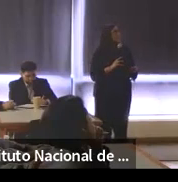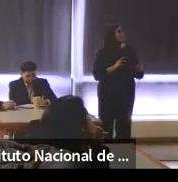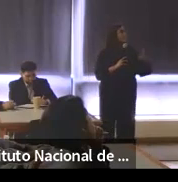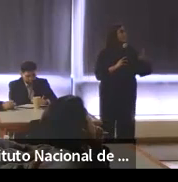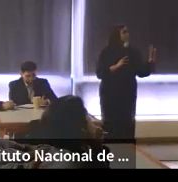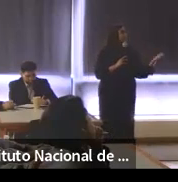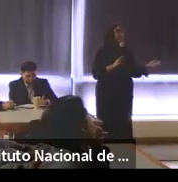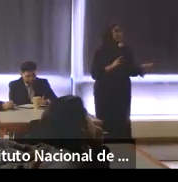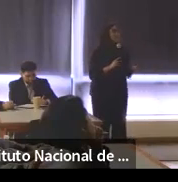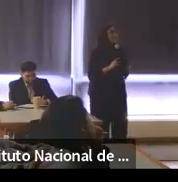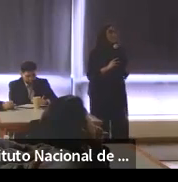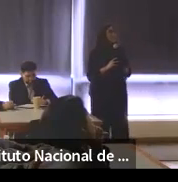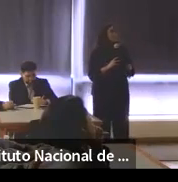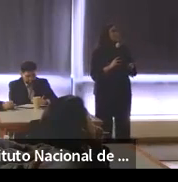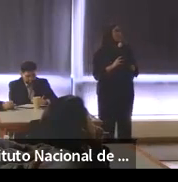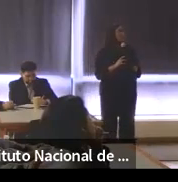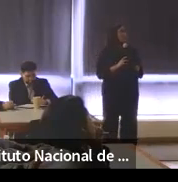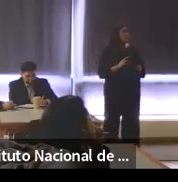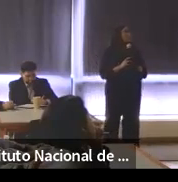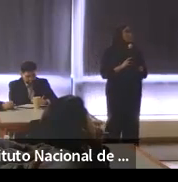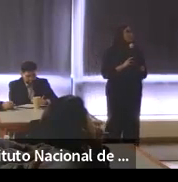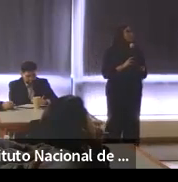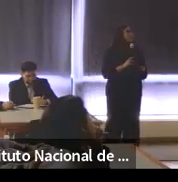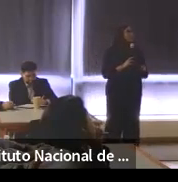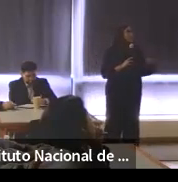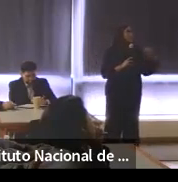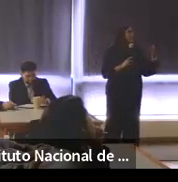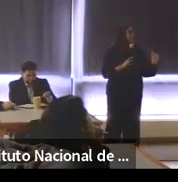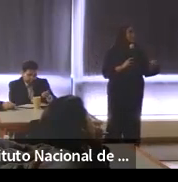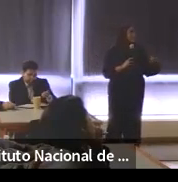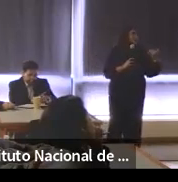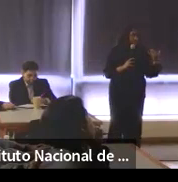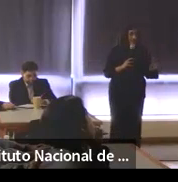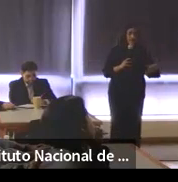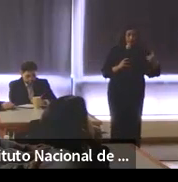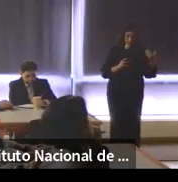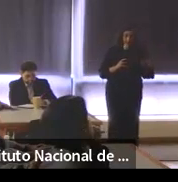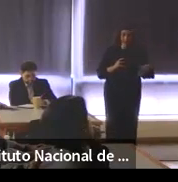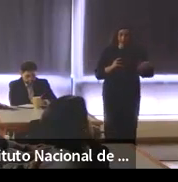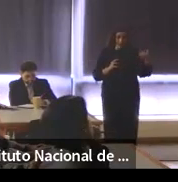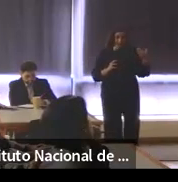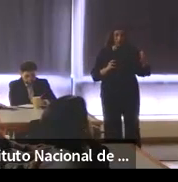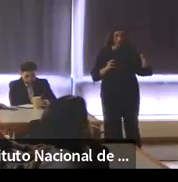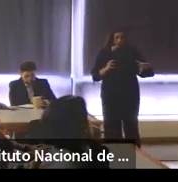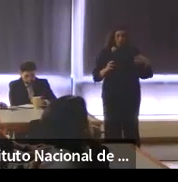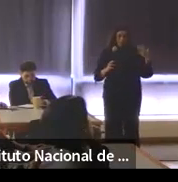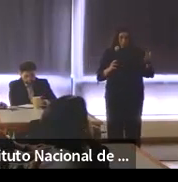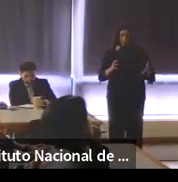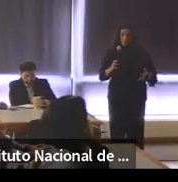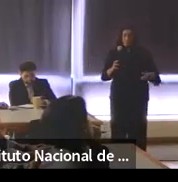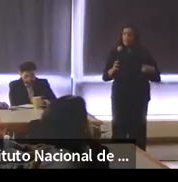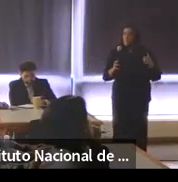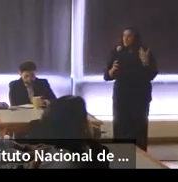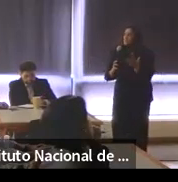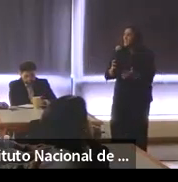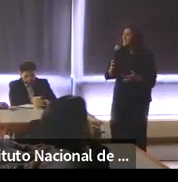estás si estás en la parte de espera donde esto tiene que ver con el conflicto